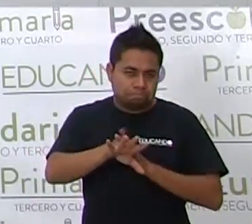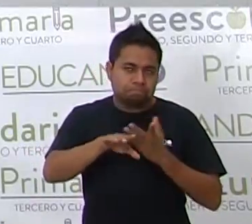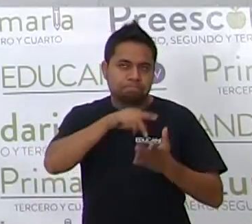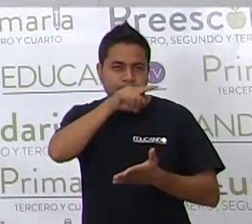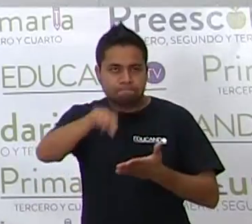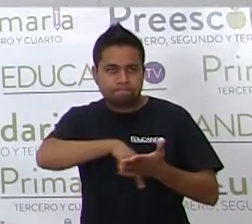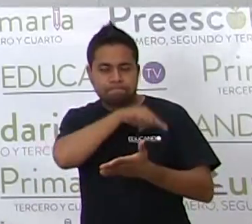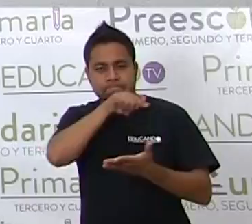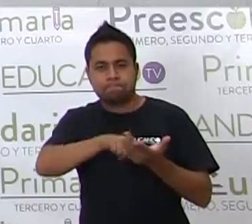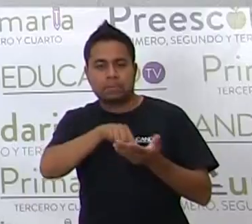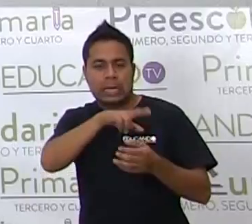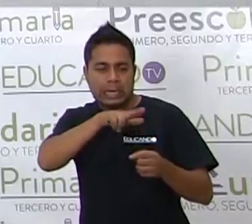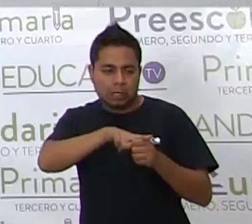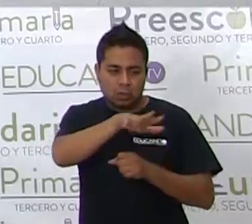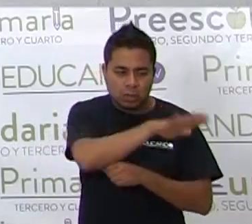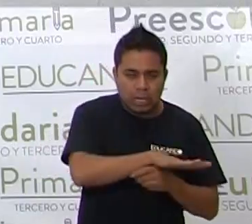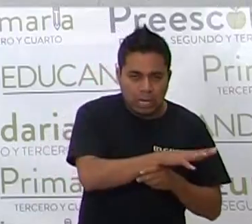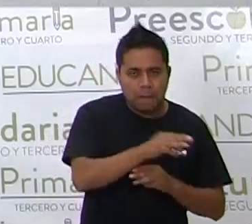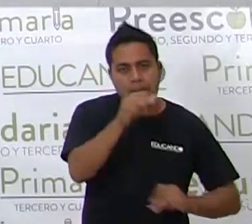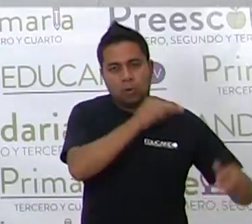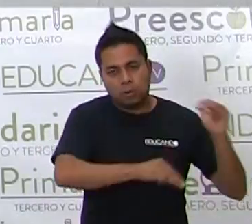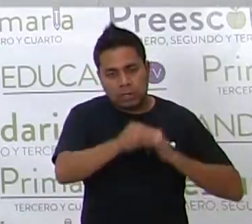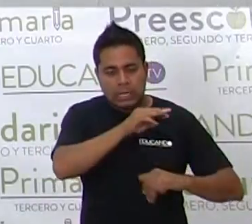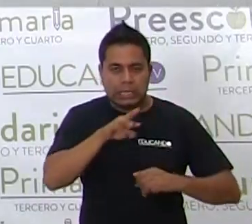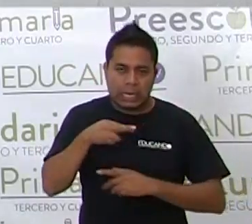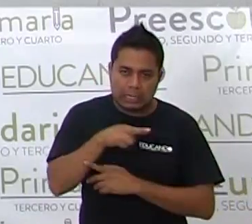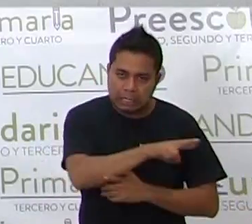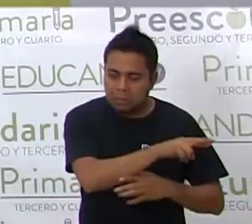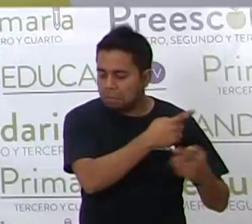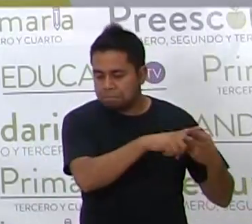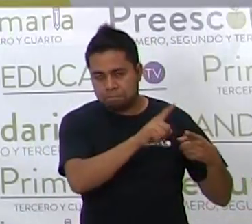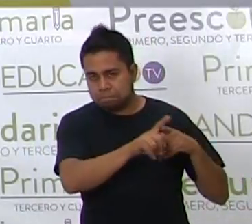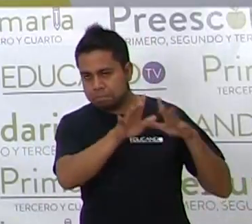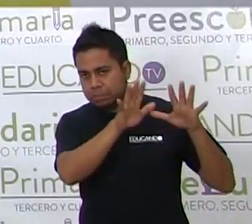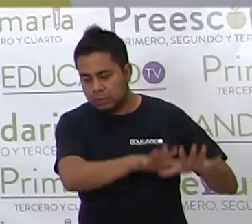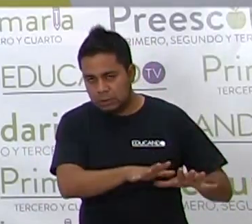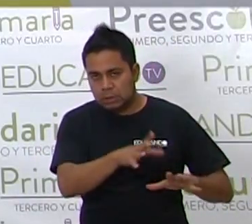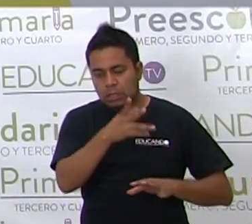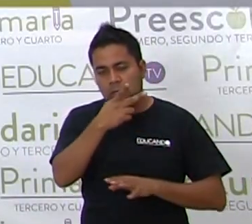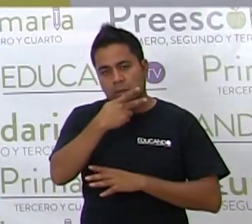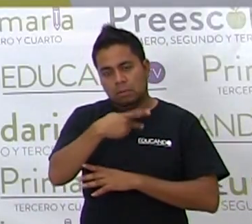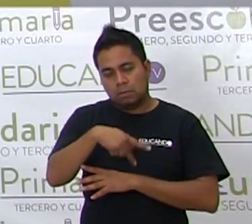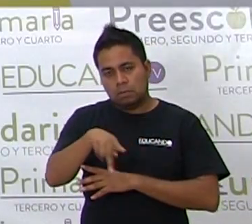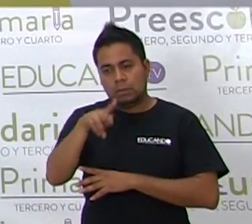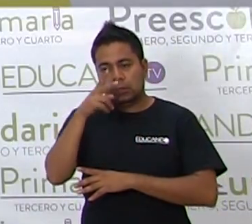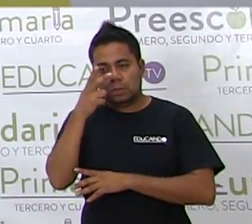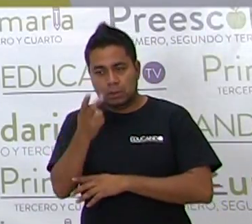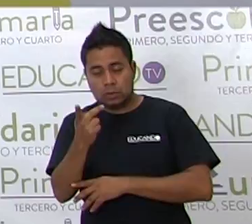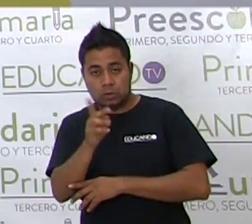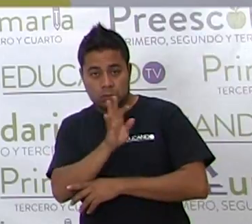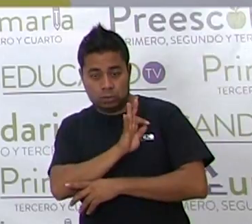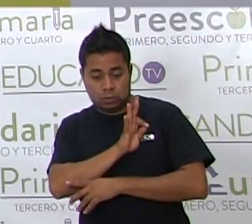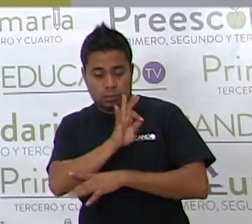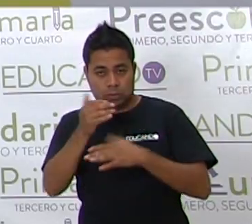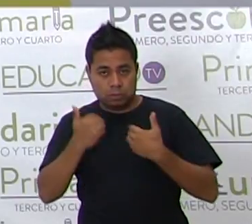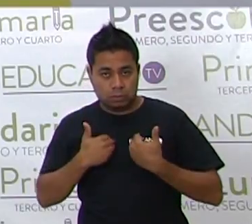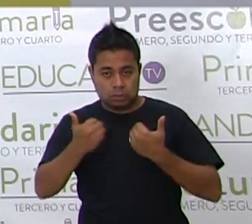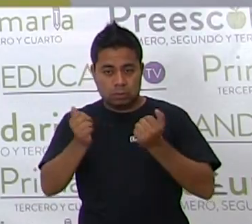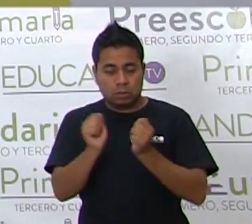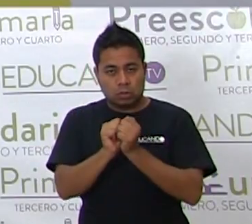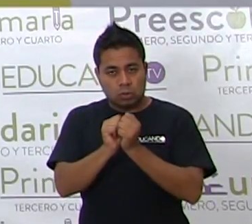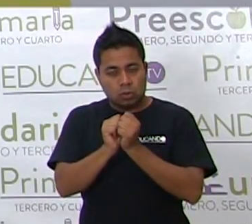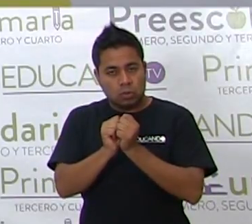lugar de la naturaleza, montaña, río, etc. Pero esto nos va a permitir entender de mayor